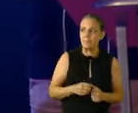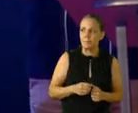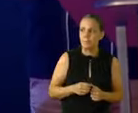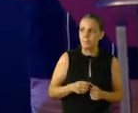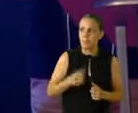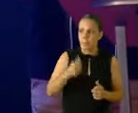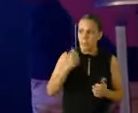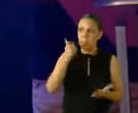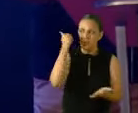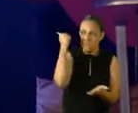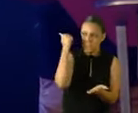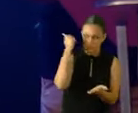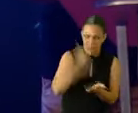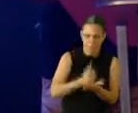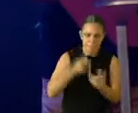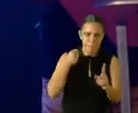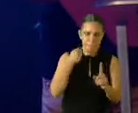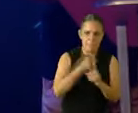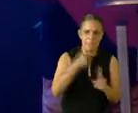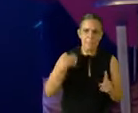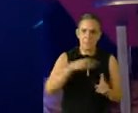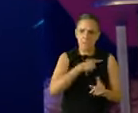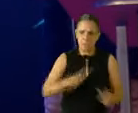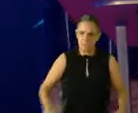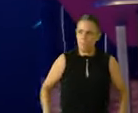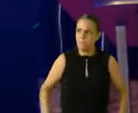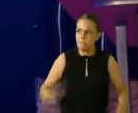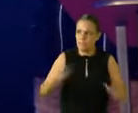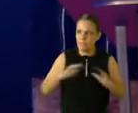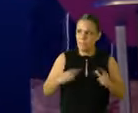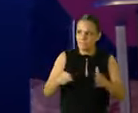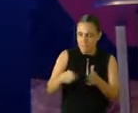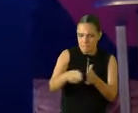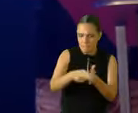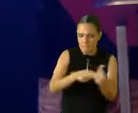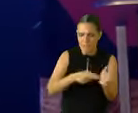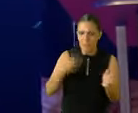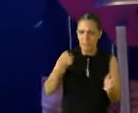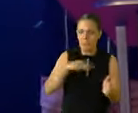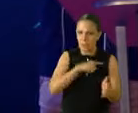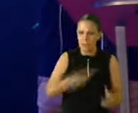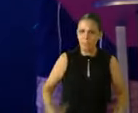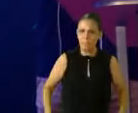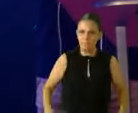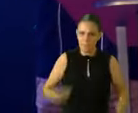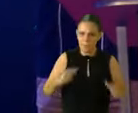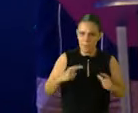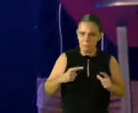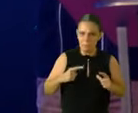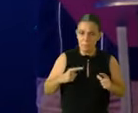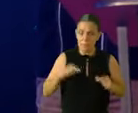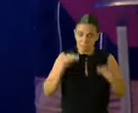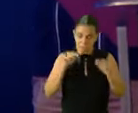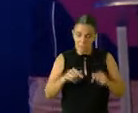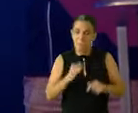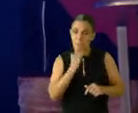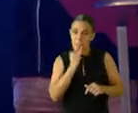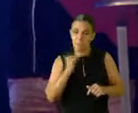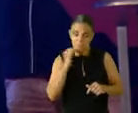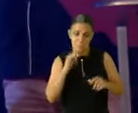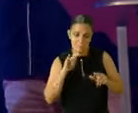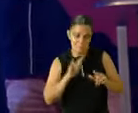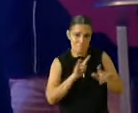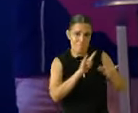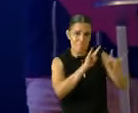pote, lo que usted tenga, para comenzar a hacer recursos, para dar ese viaje, que no es un gasto, es una inversión a